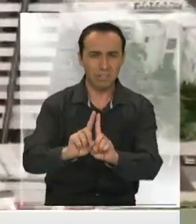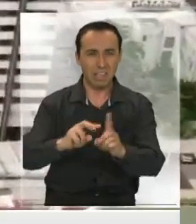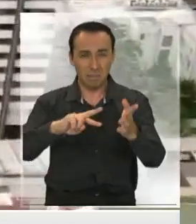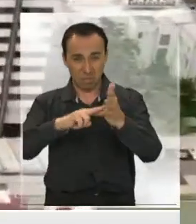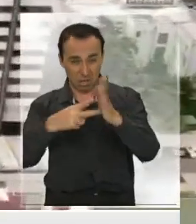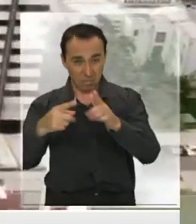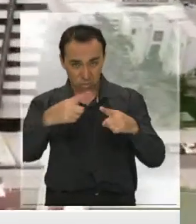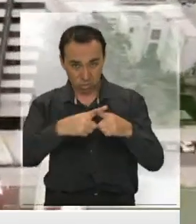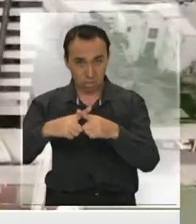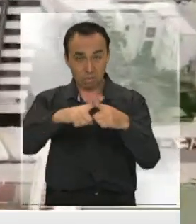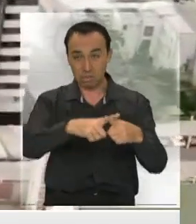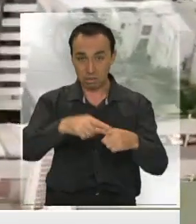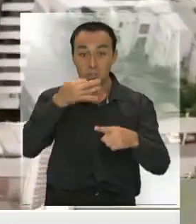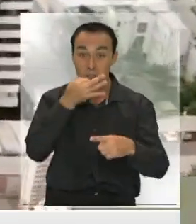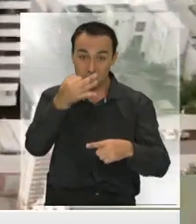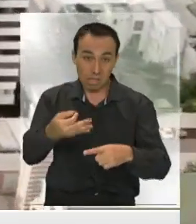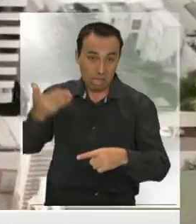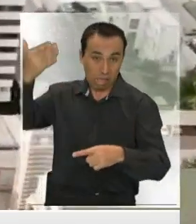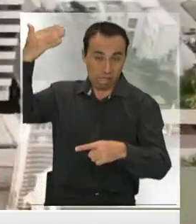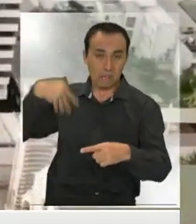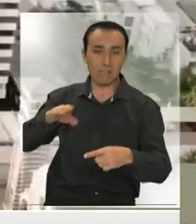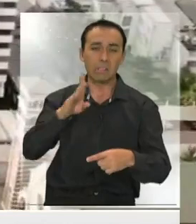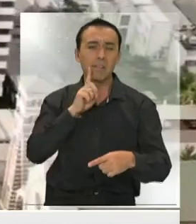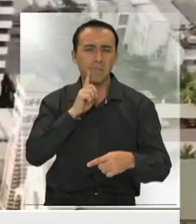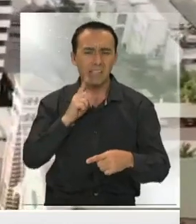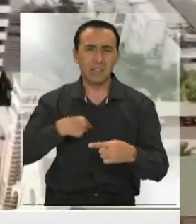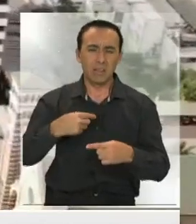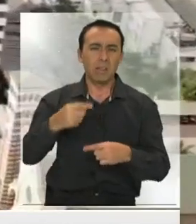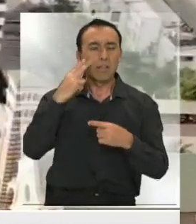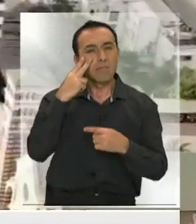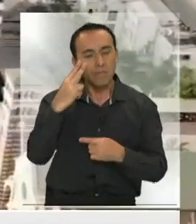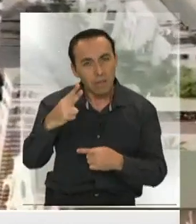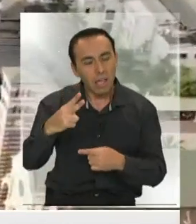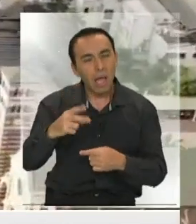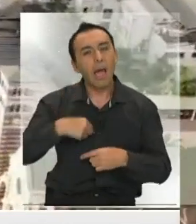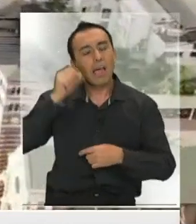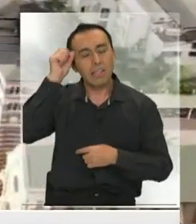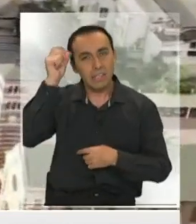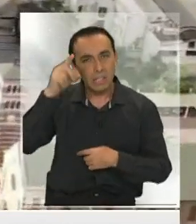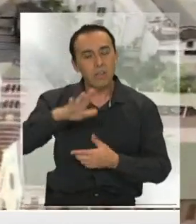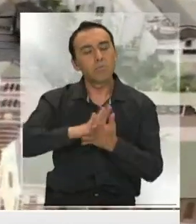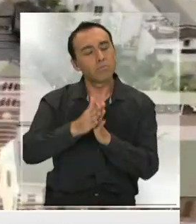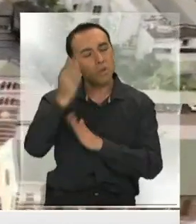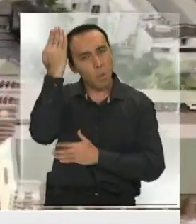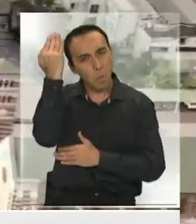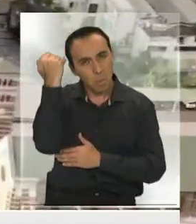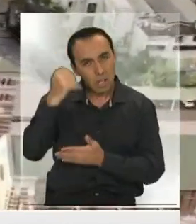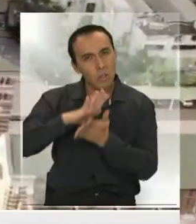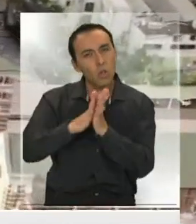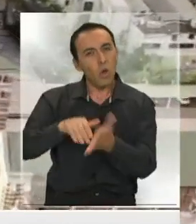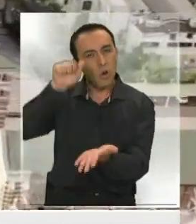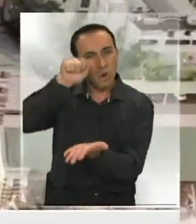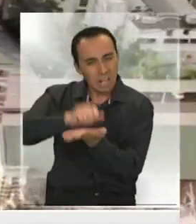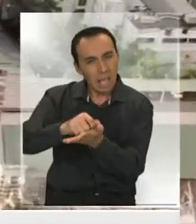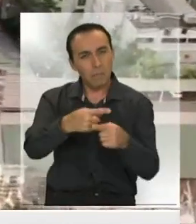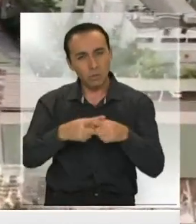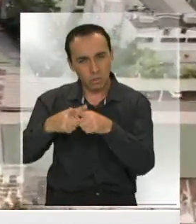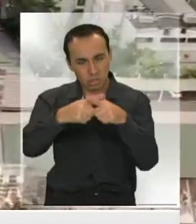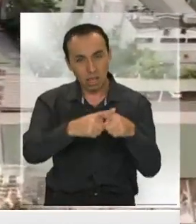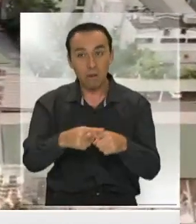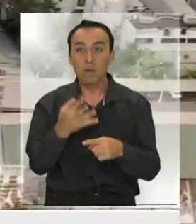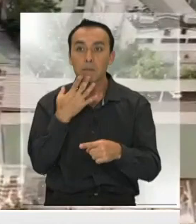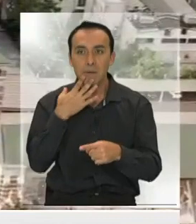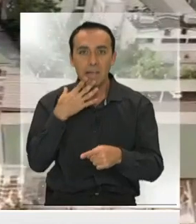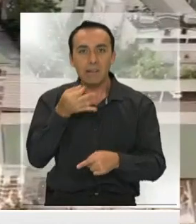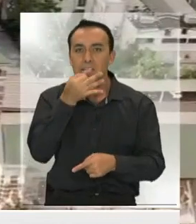palabras que yo ya mencionaba, ¿no? Respecto de escuchar con oídos grandes y con mucha humildad las demandas ciudadanas fueron las palabras emitidas posterior a